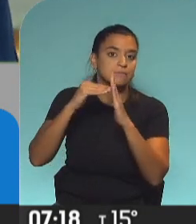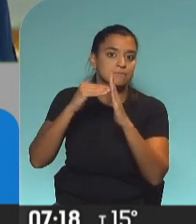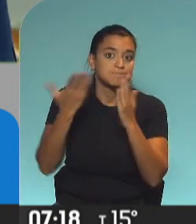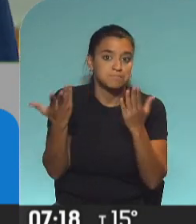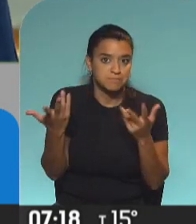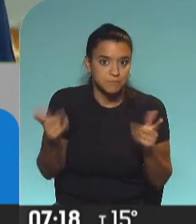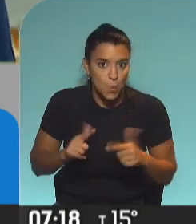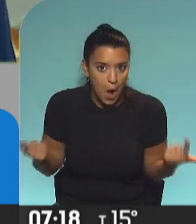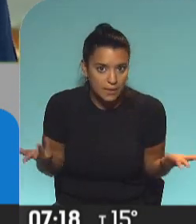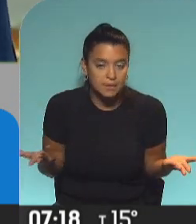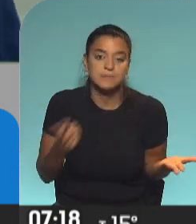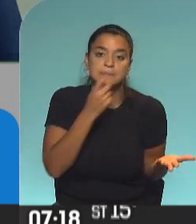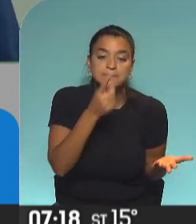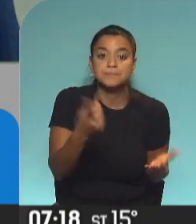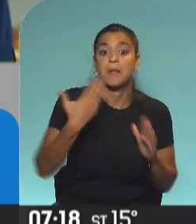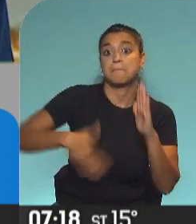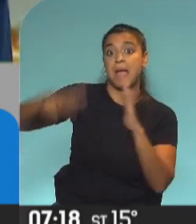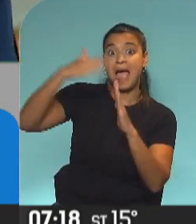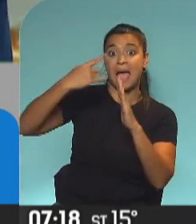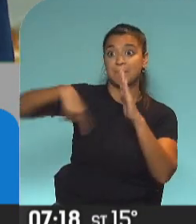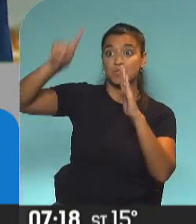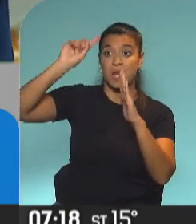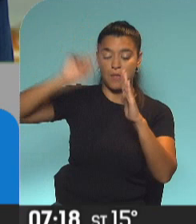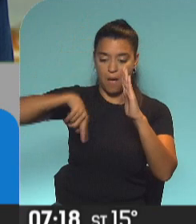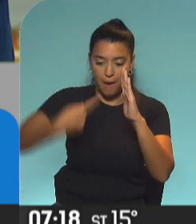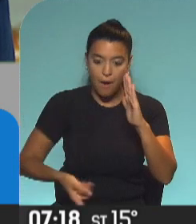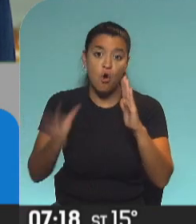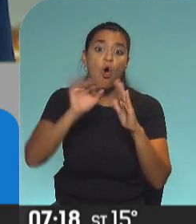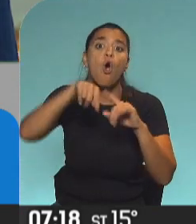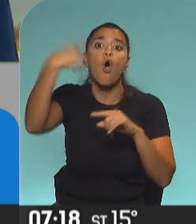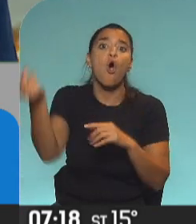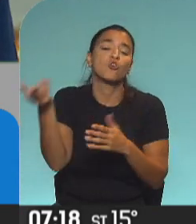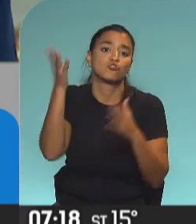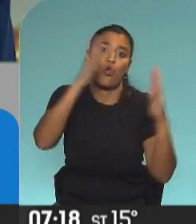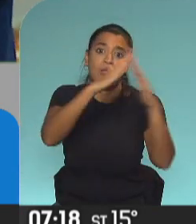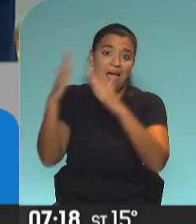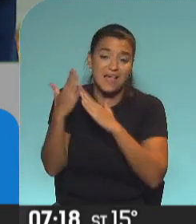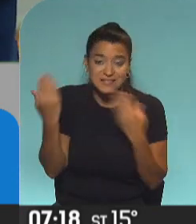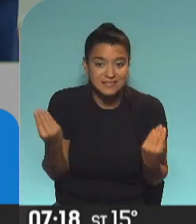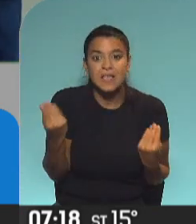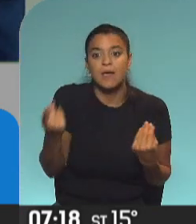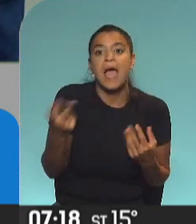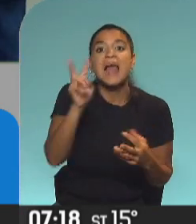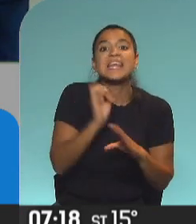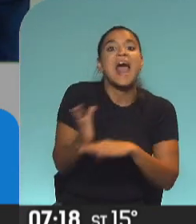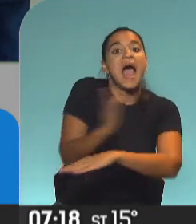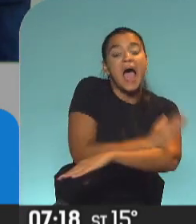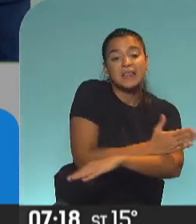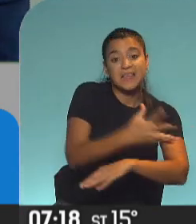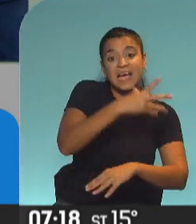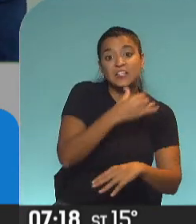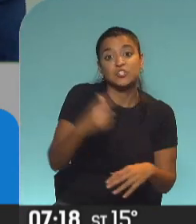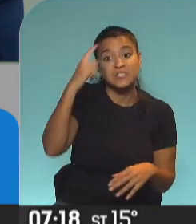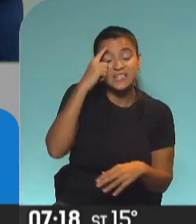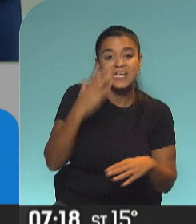decir, que si había alguien en el piso de arriba, en el piso de abajo u otro departamento, lo había alquilado desde antes. Y antes del 14 de